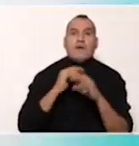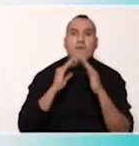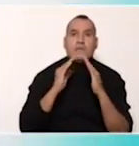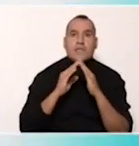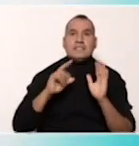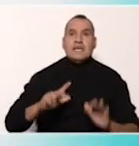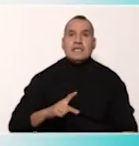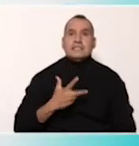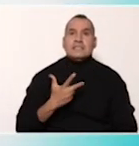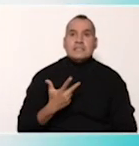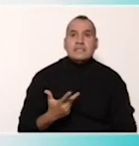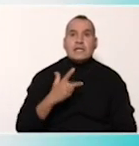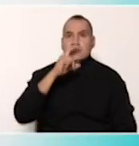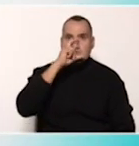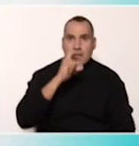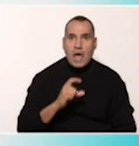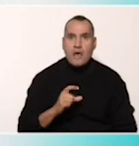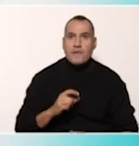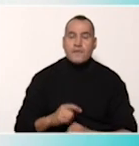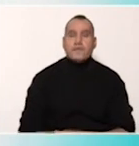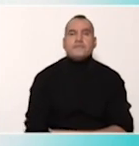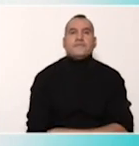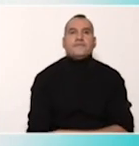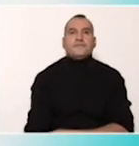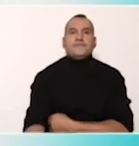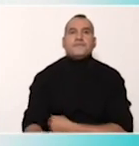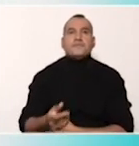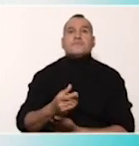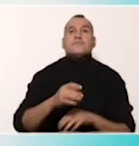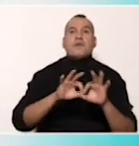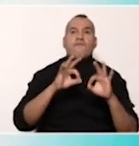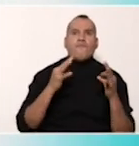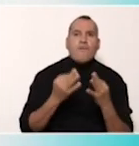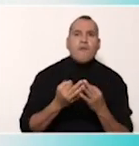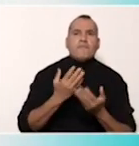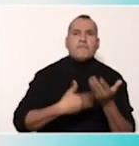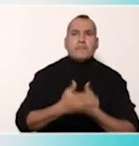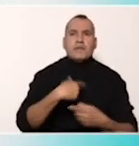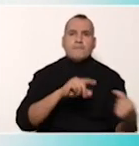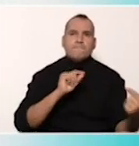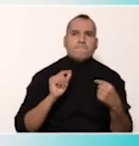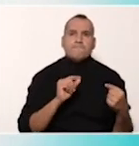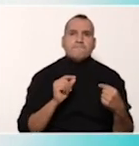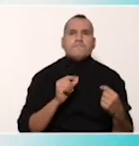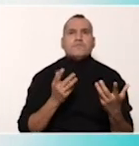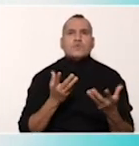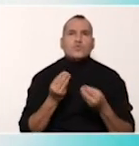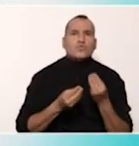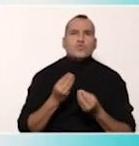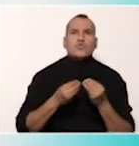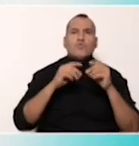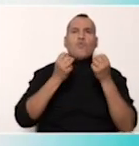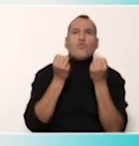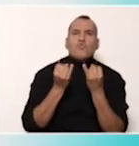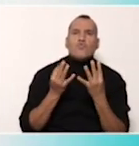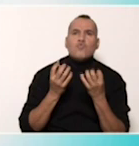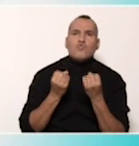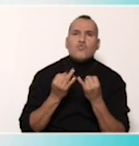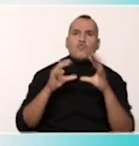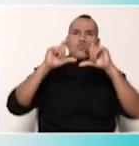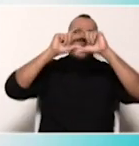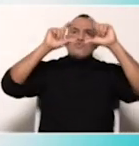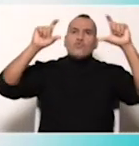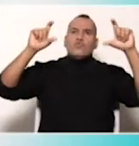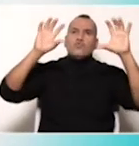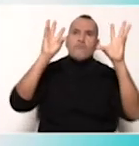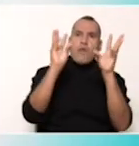año. Ahí las tenemos en pantalla. Es socializar en familia cómo se descompone una cantidad